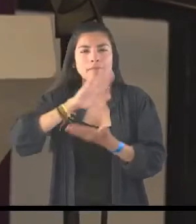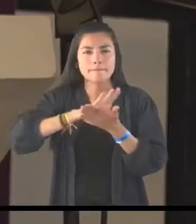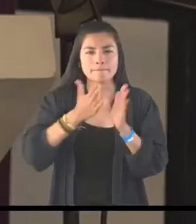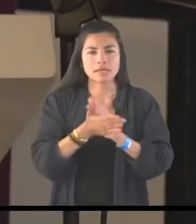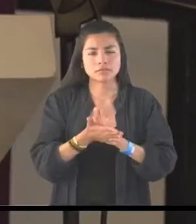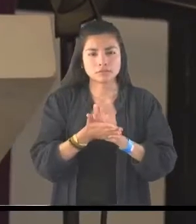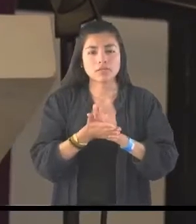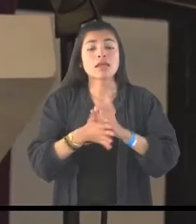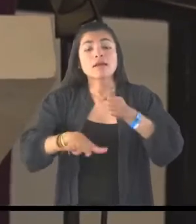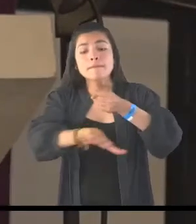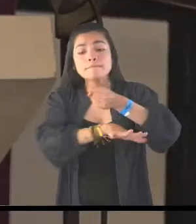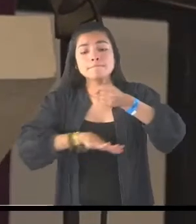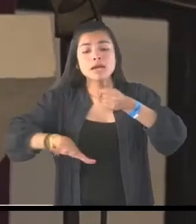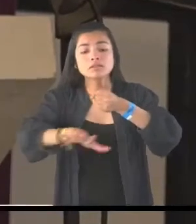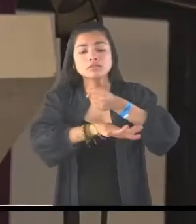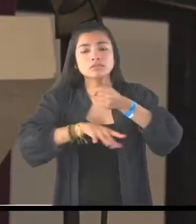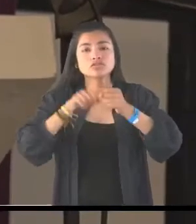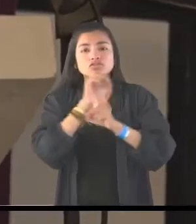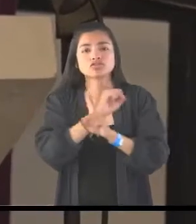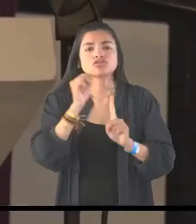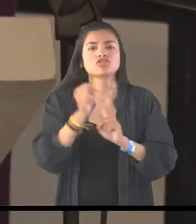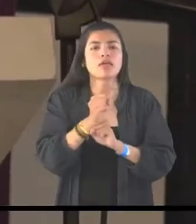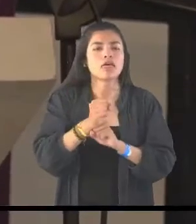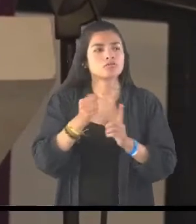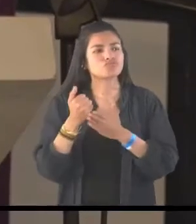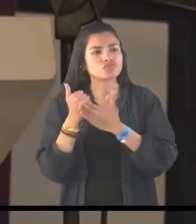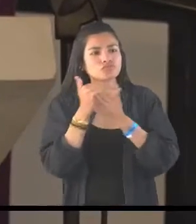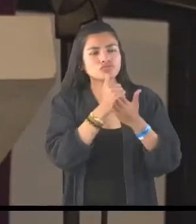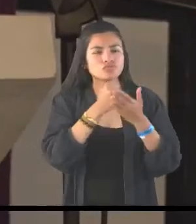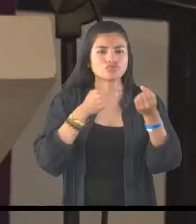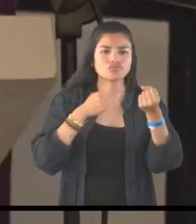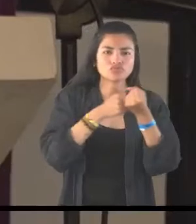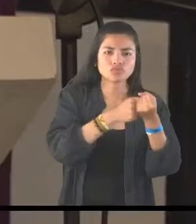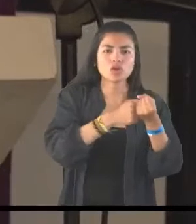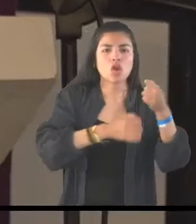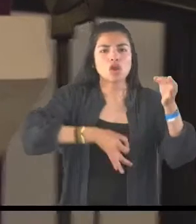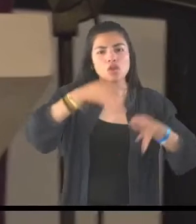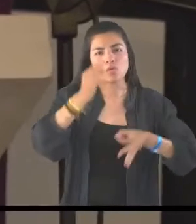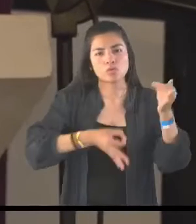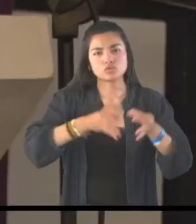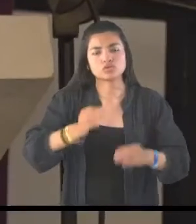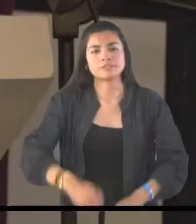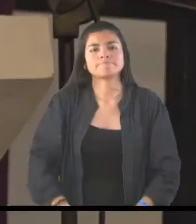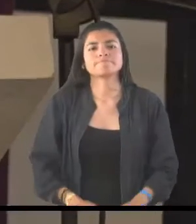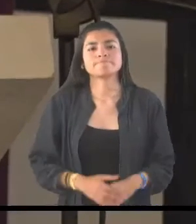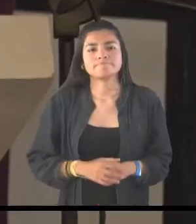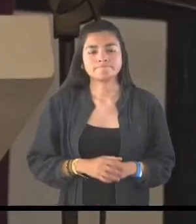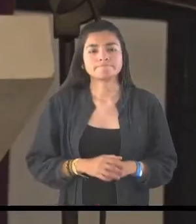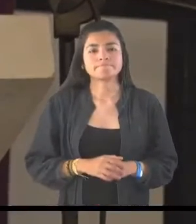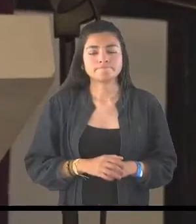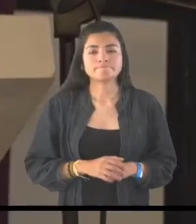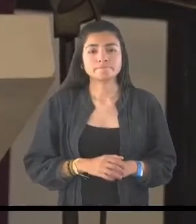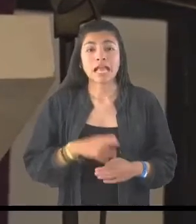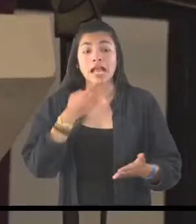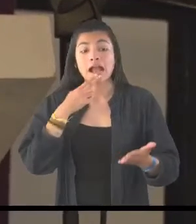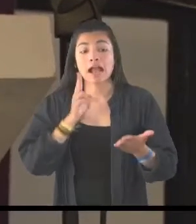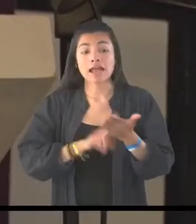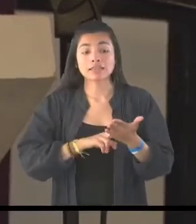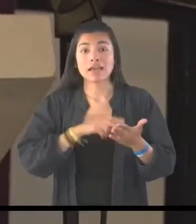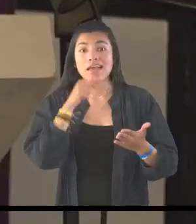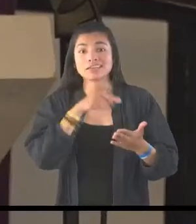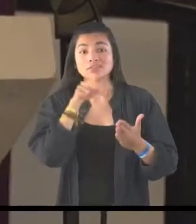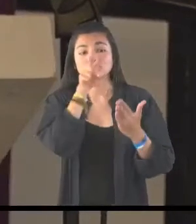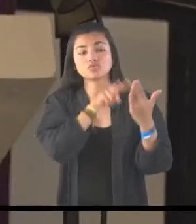las bases de una sociedad más justa y solidaria. Esta es una carta en reconocimiento que